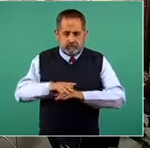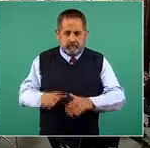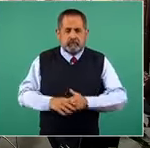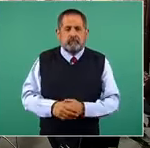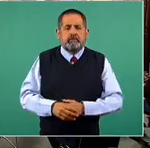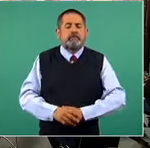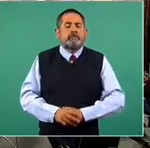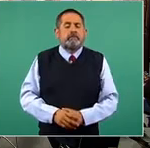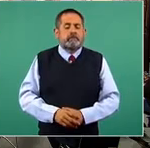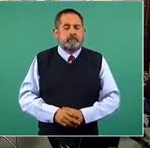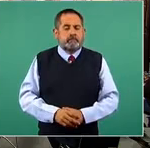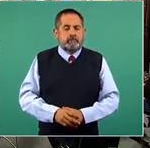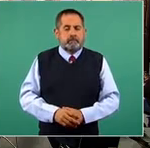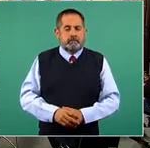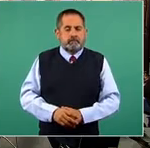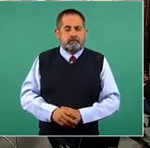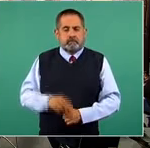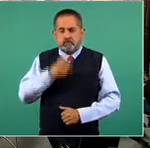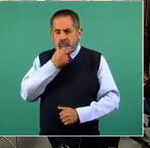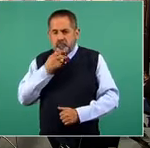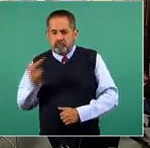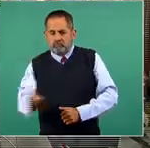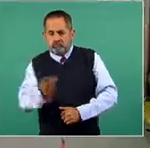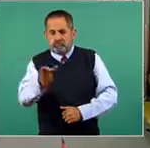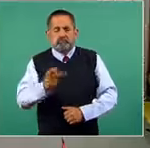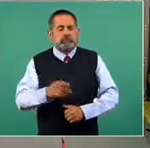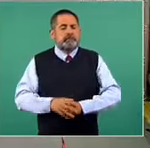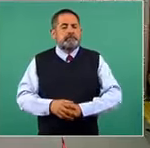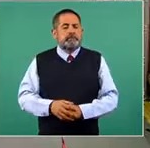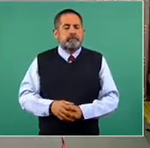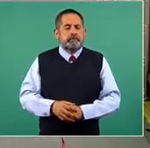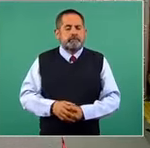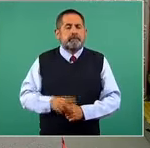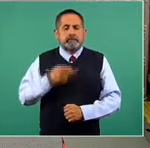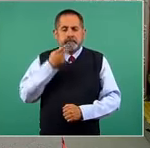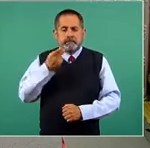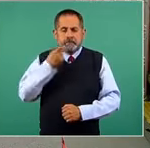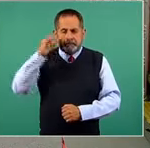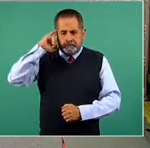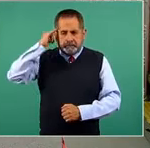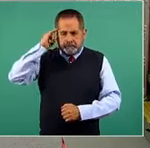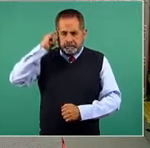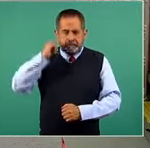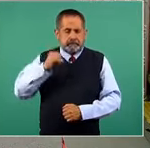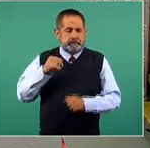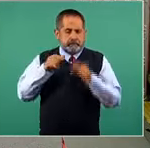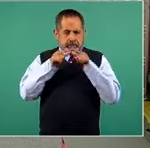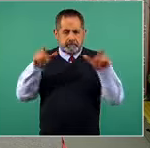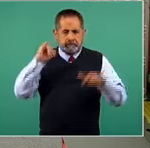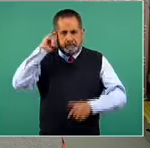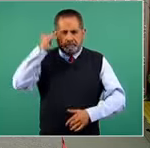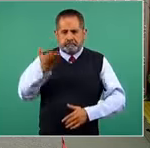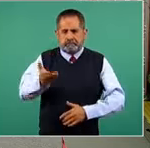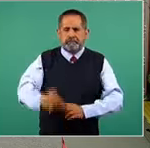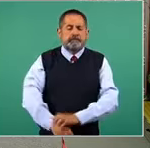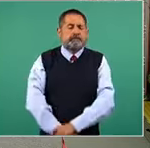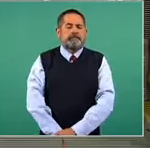Inge, con el gato, yo ni en daño, mi vaga, no hay a ver, gota, tayota.